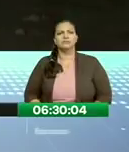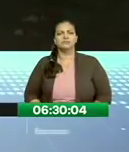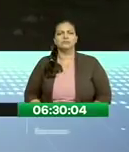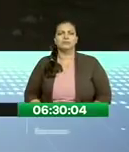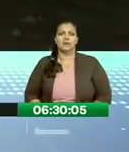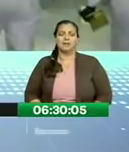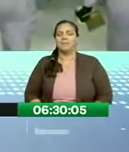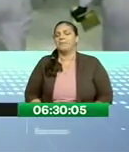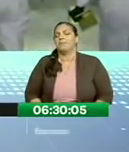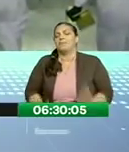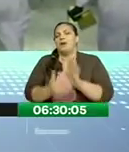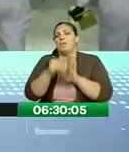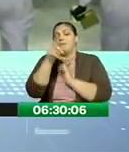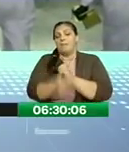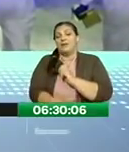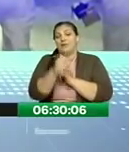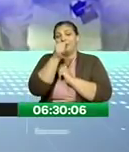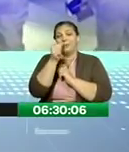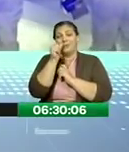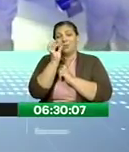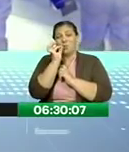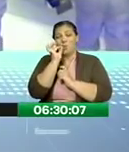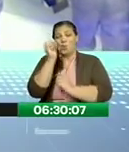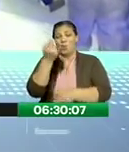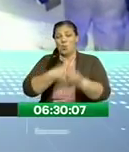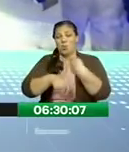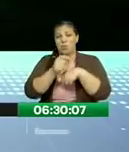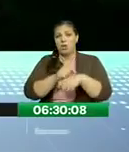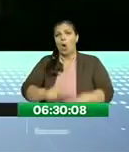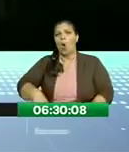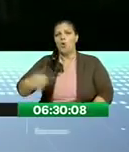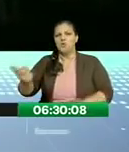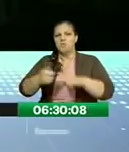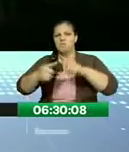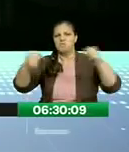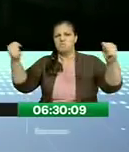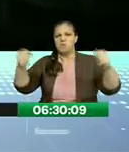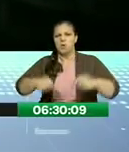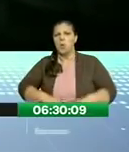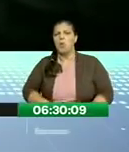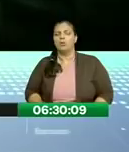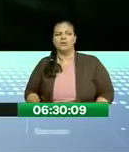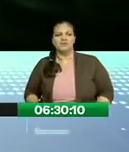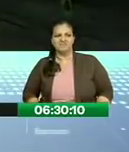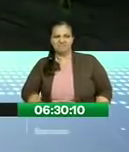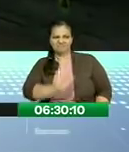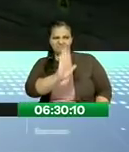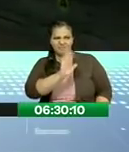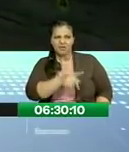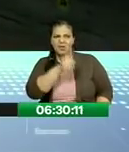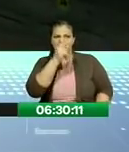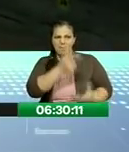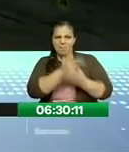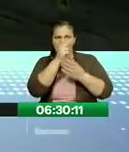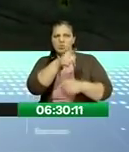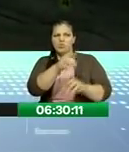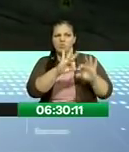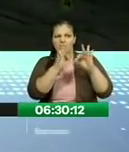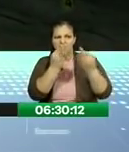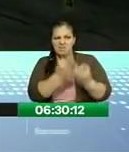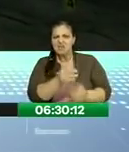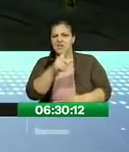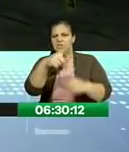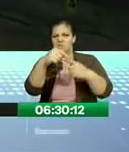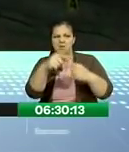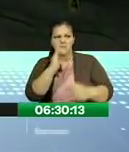allá, y así se van matando, se van acabando entre ellos. Entre ellos mismos, ¿no? Una cadena, una bola de nieve que va uno y otro,